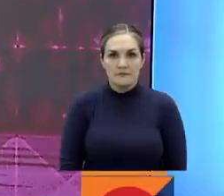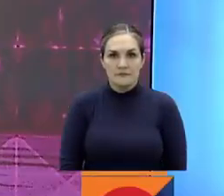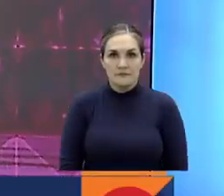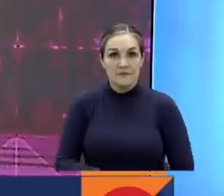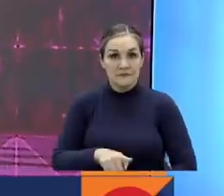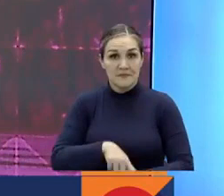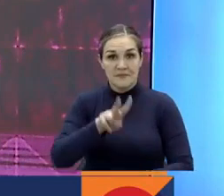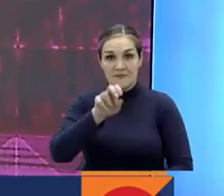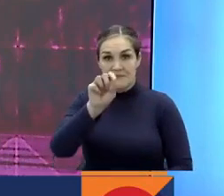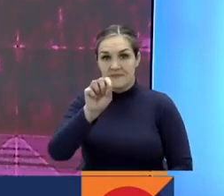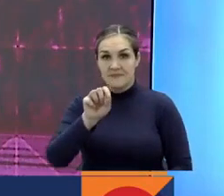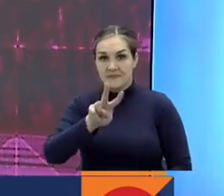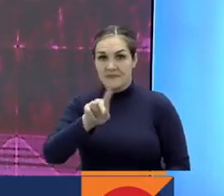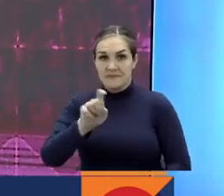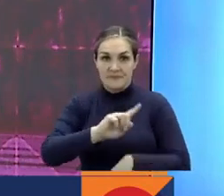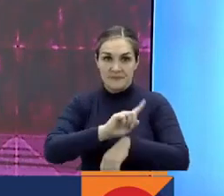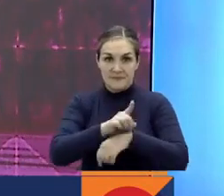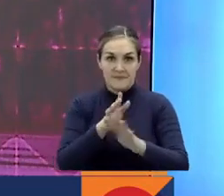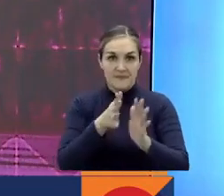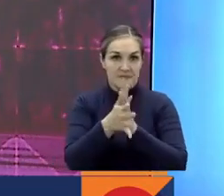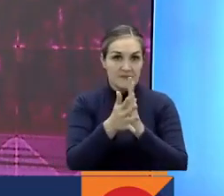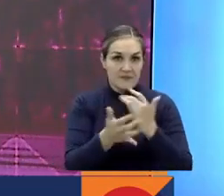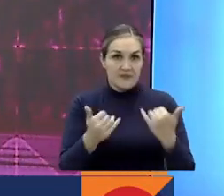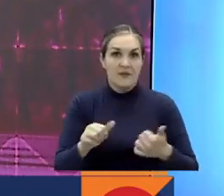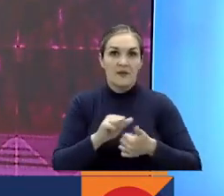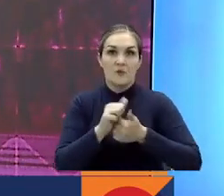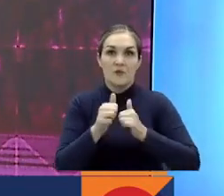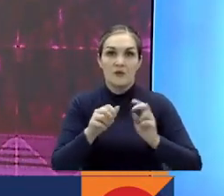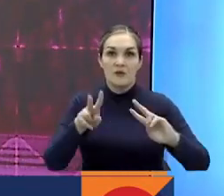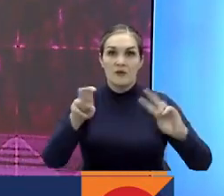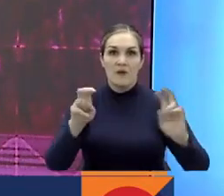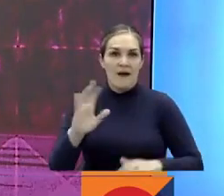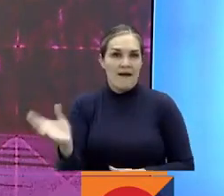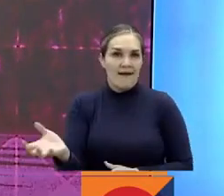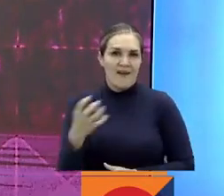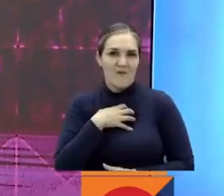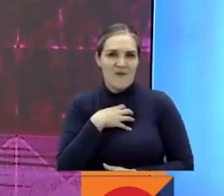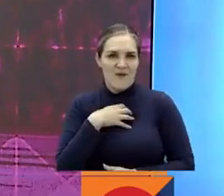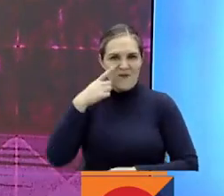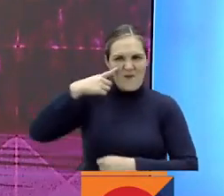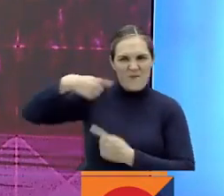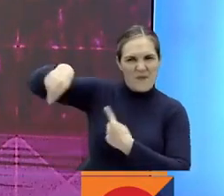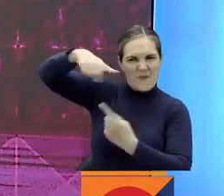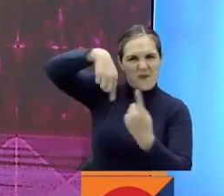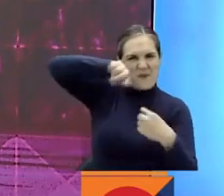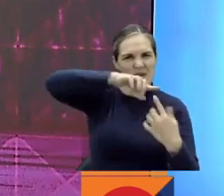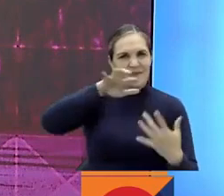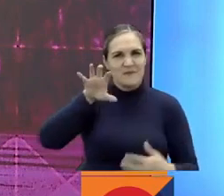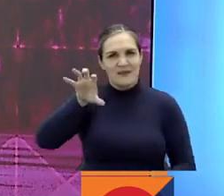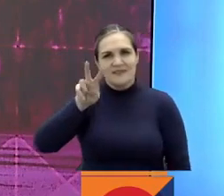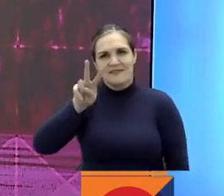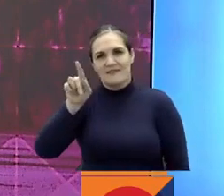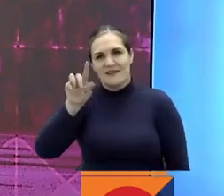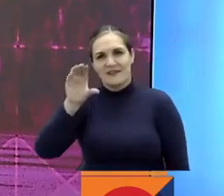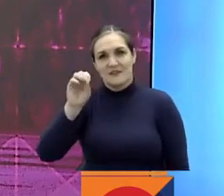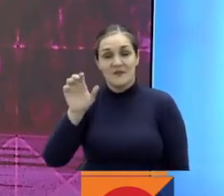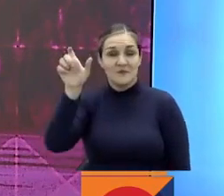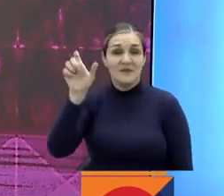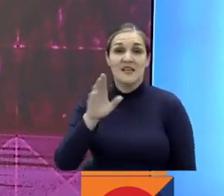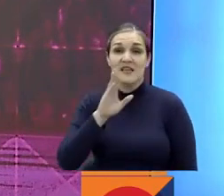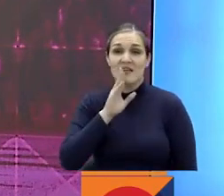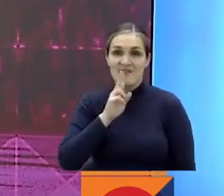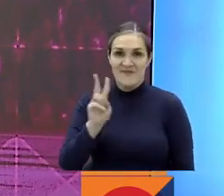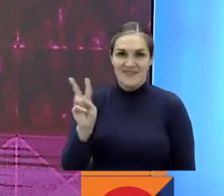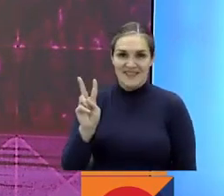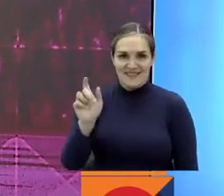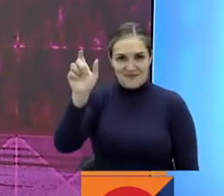7 de la noche, 26 minutos. Iniciamos los deportes con el campeón de la Vuelta al País Vasco. Sí, como es el danés Jonas Vingegaard, quien